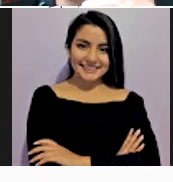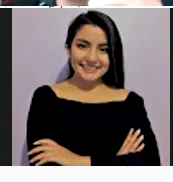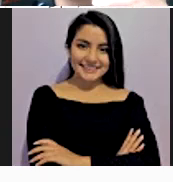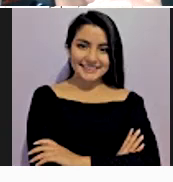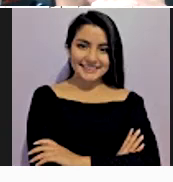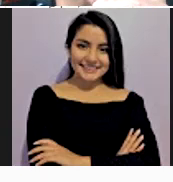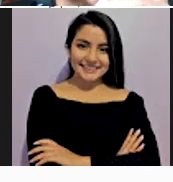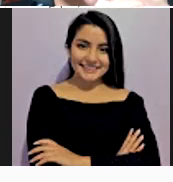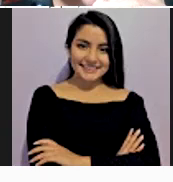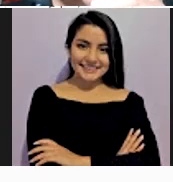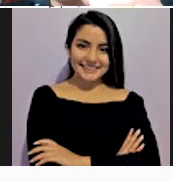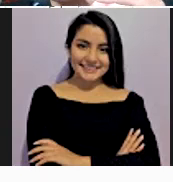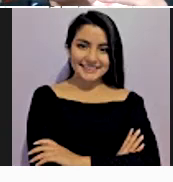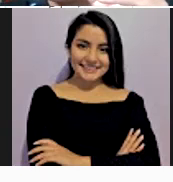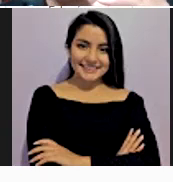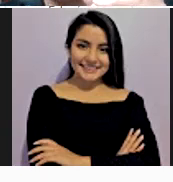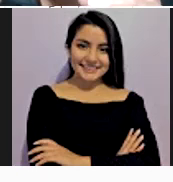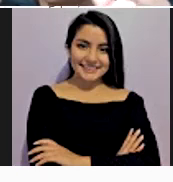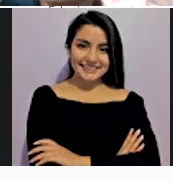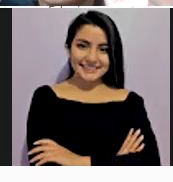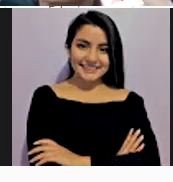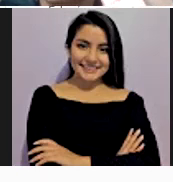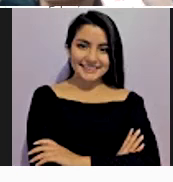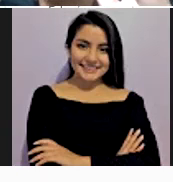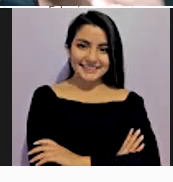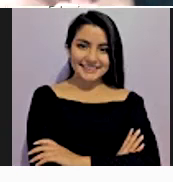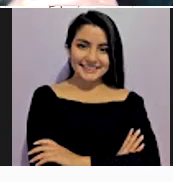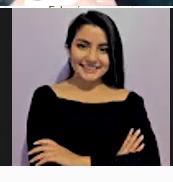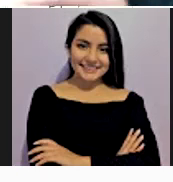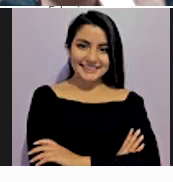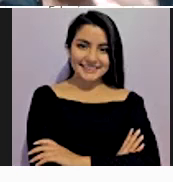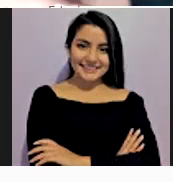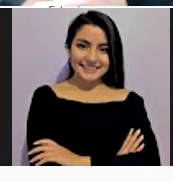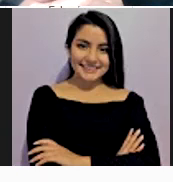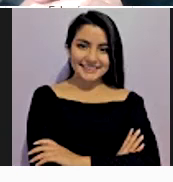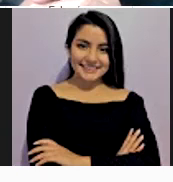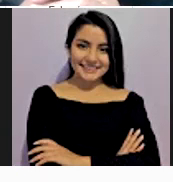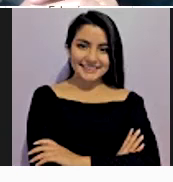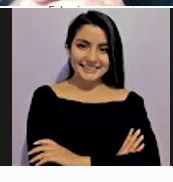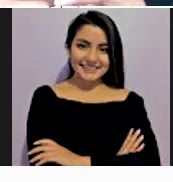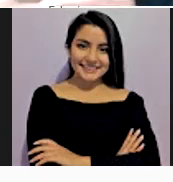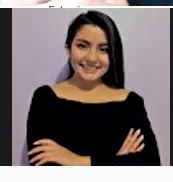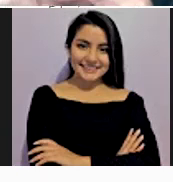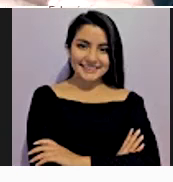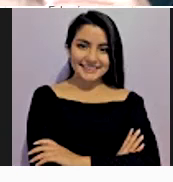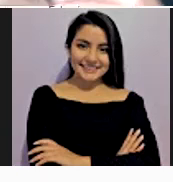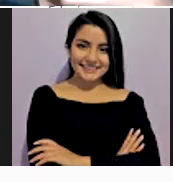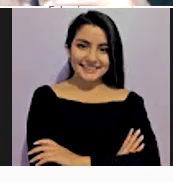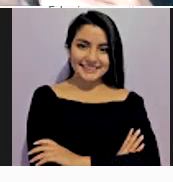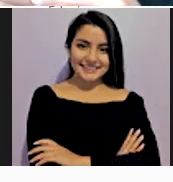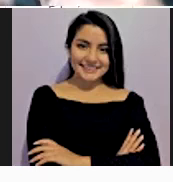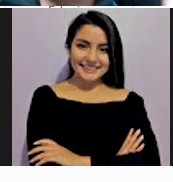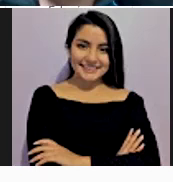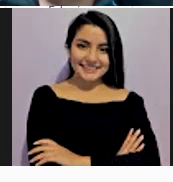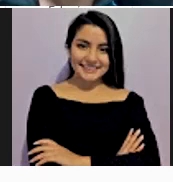Ahora, claro, lo que sucede para terminar. Lo que pasa es que ustedes, muchachos, ¿qué es lo que hacen? Lo más fácil, ¿no? Ustedes todo creen